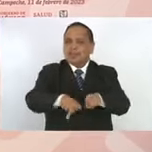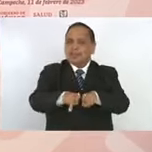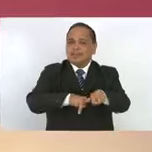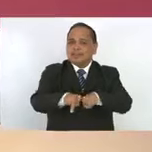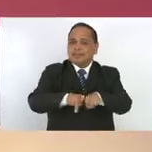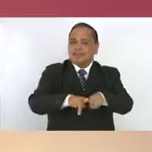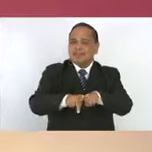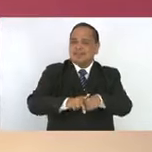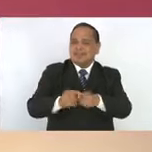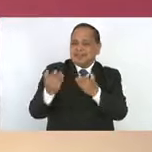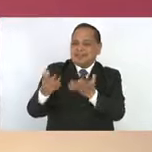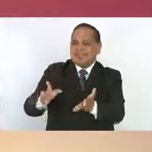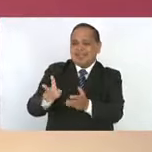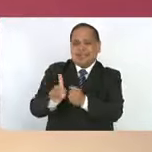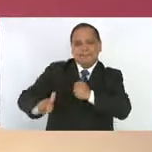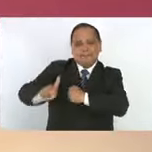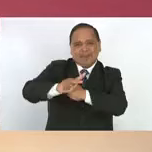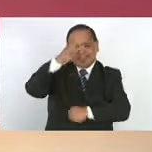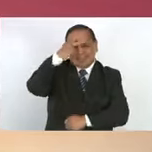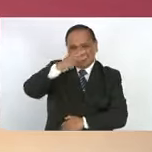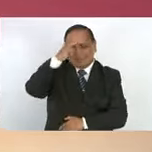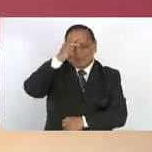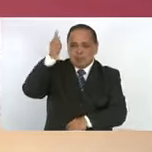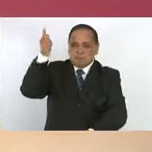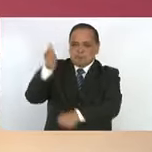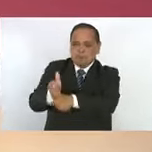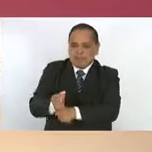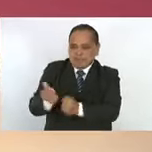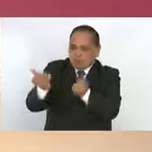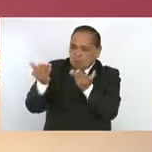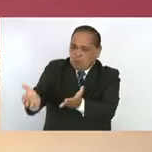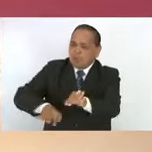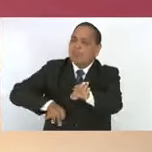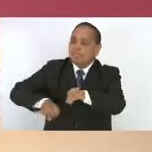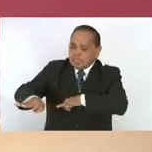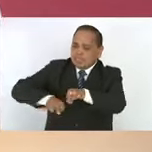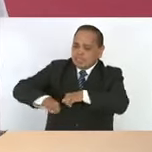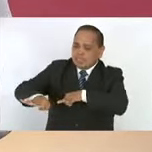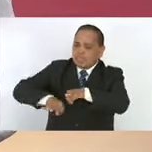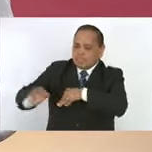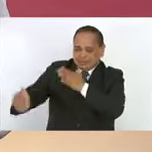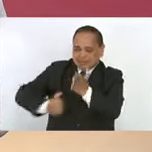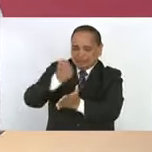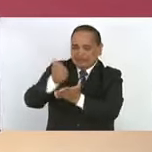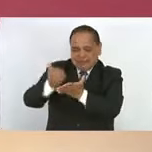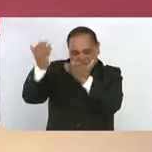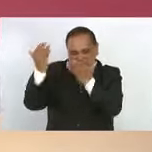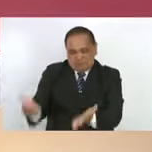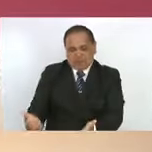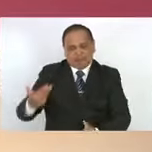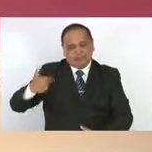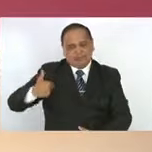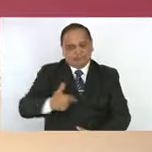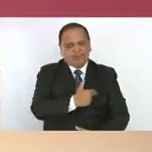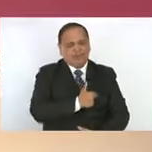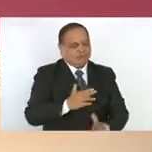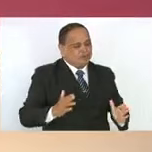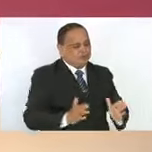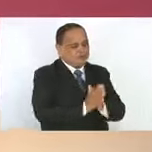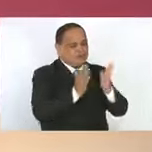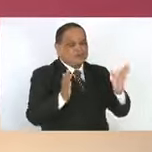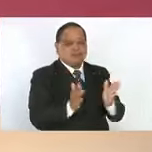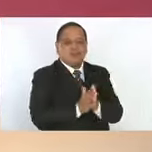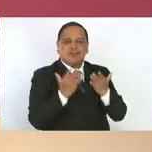mexicana y encontrarlos a ustedes trabajando esta ciudad con la cual compartimos lazos